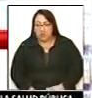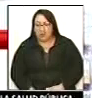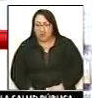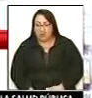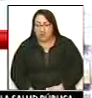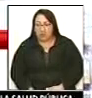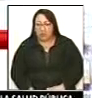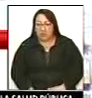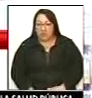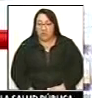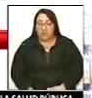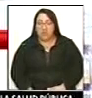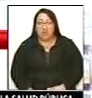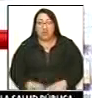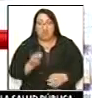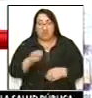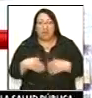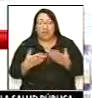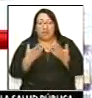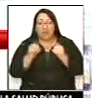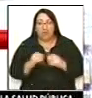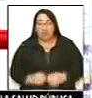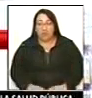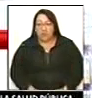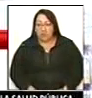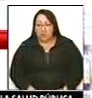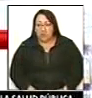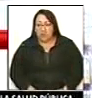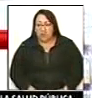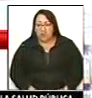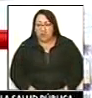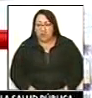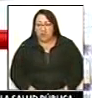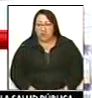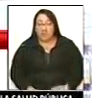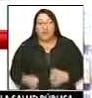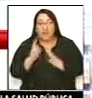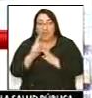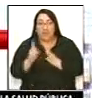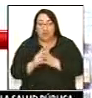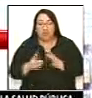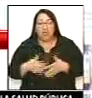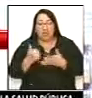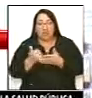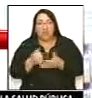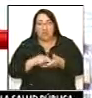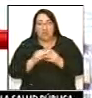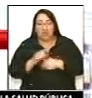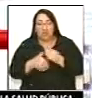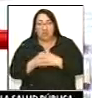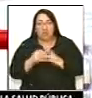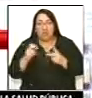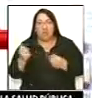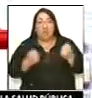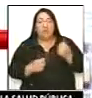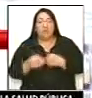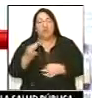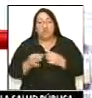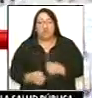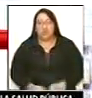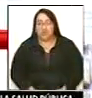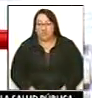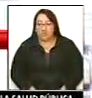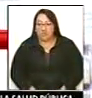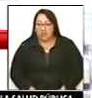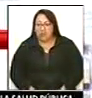Y eso es generar información y eso es generar datos que permitan ver cómo es que se está administrando justicia. Entonces,